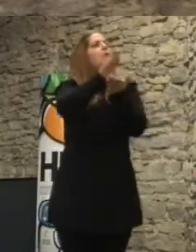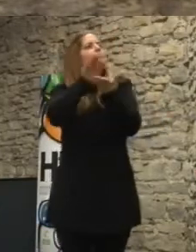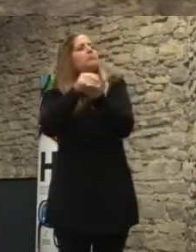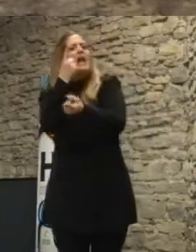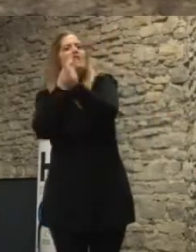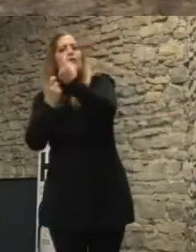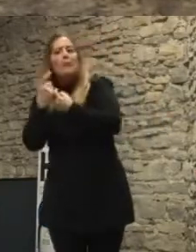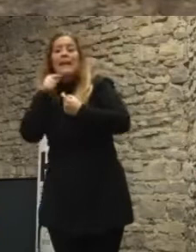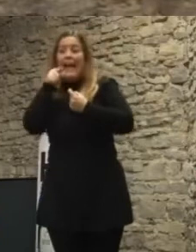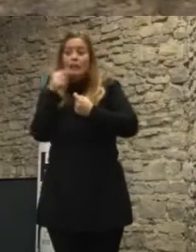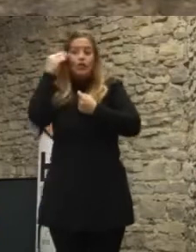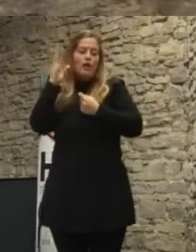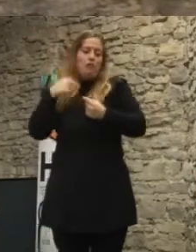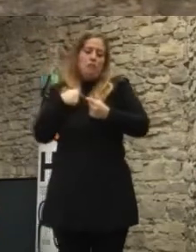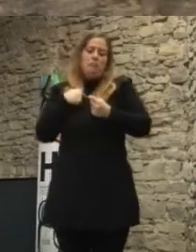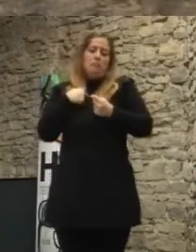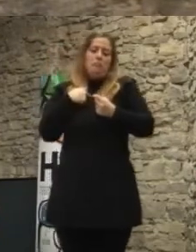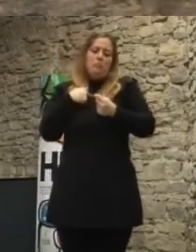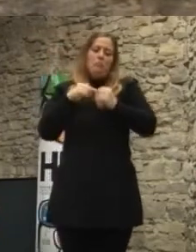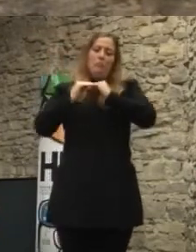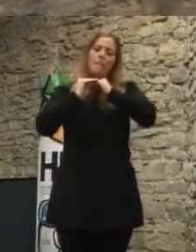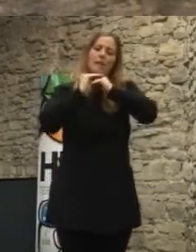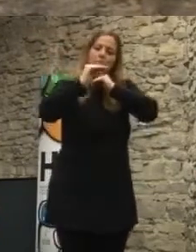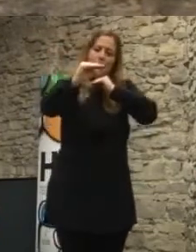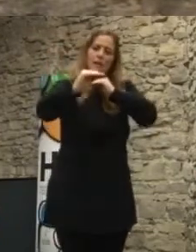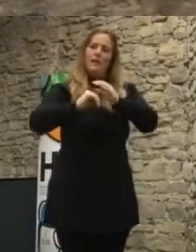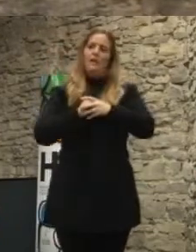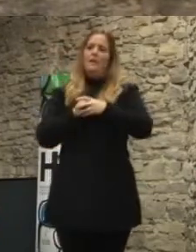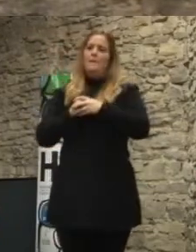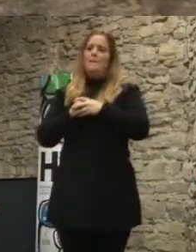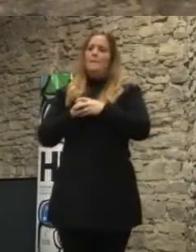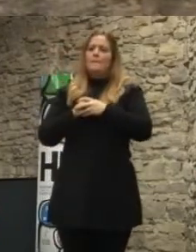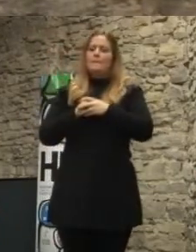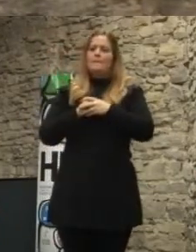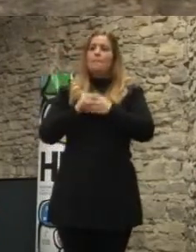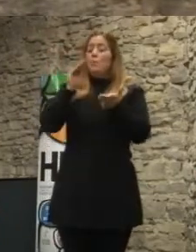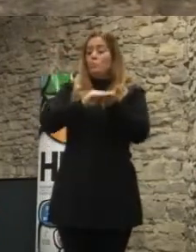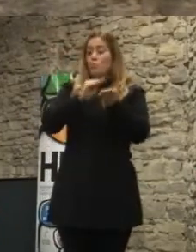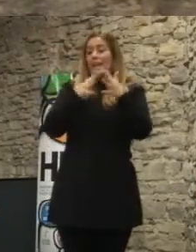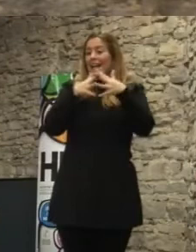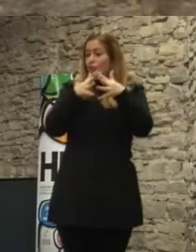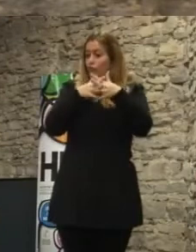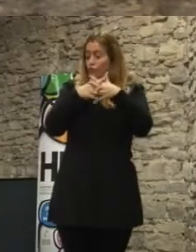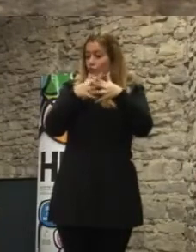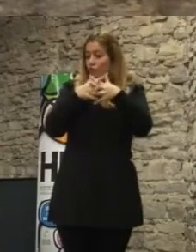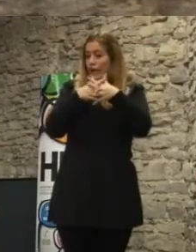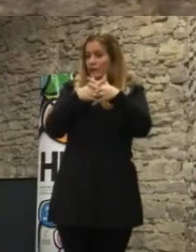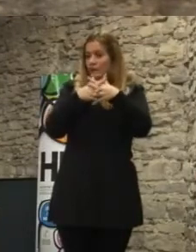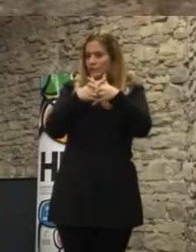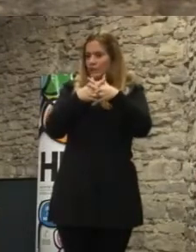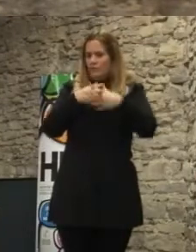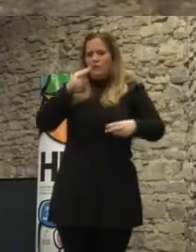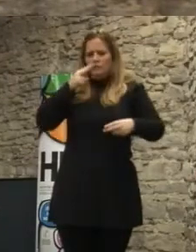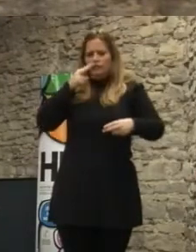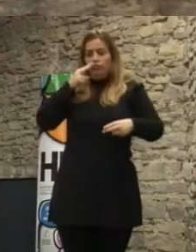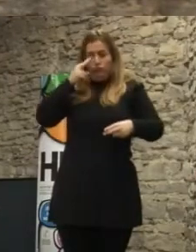a permanecer, ¿no? Ahí dice que muchas veces las estructuras más sólidas son las